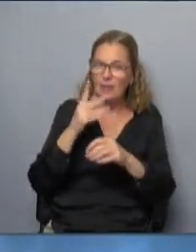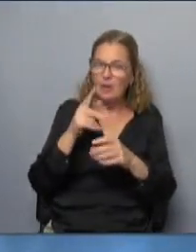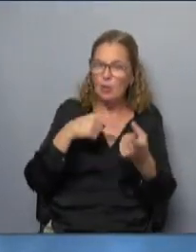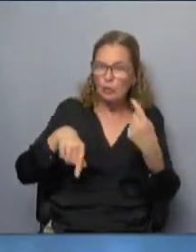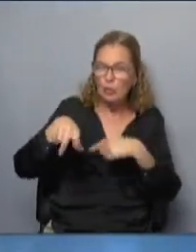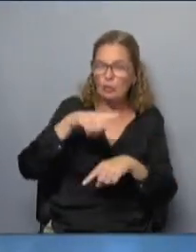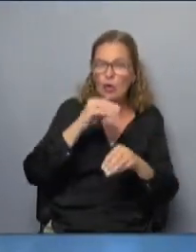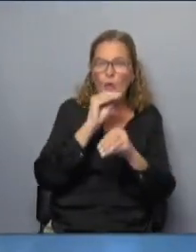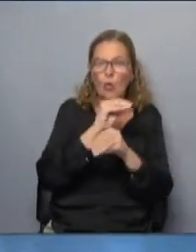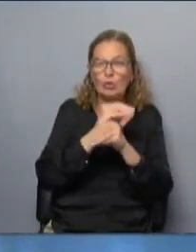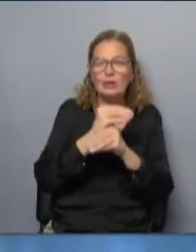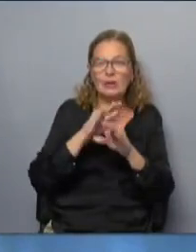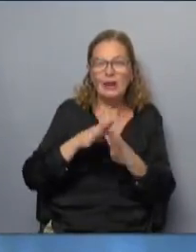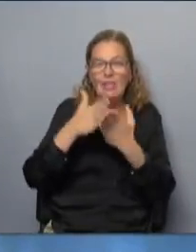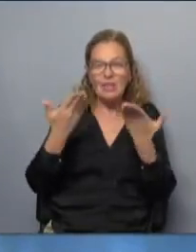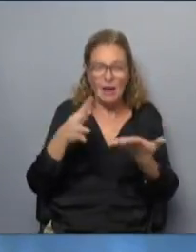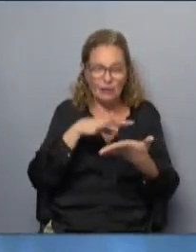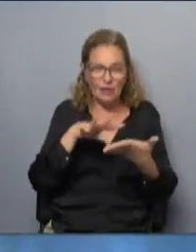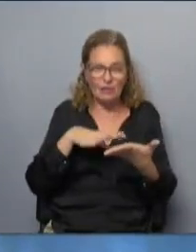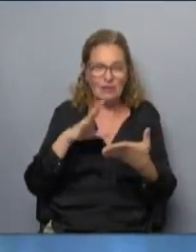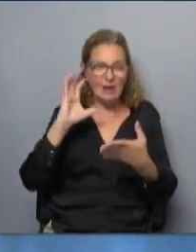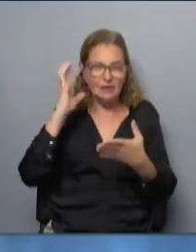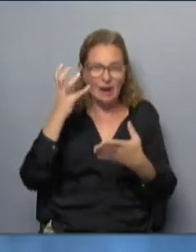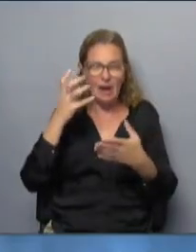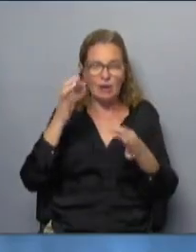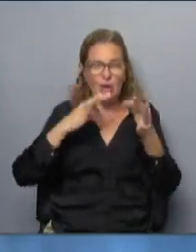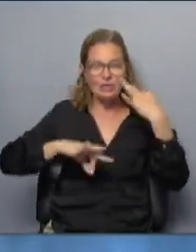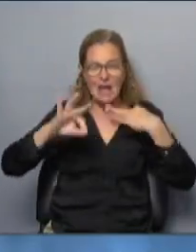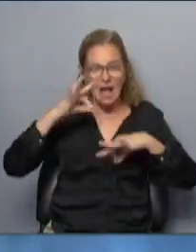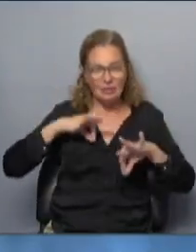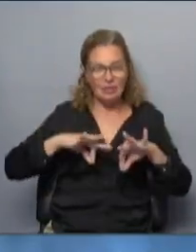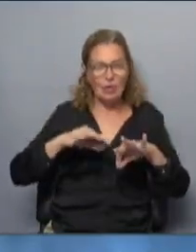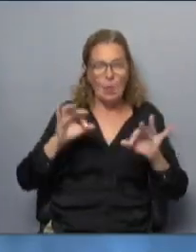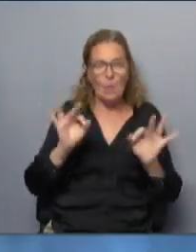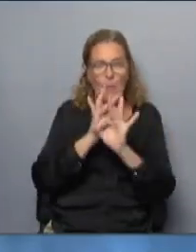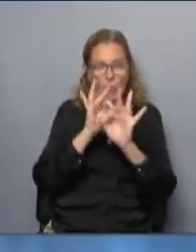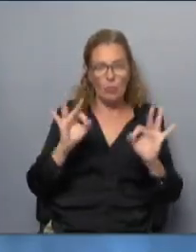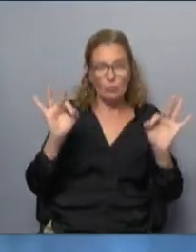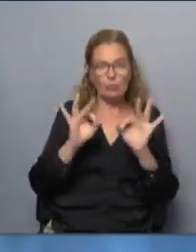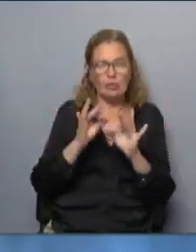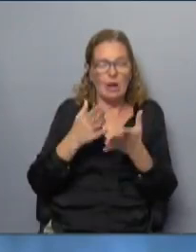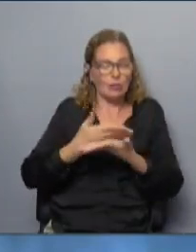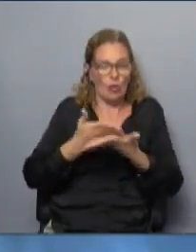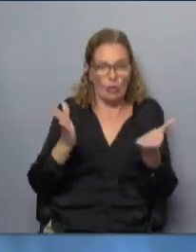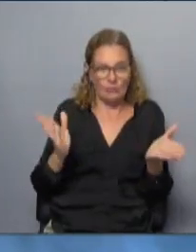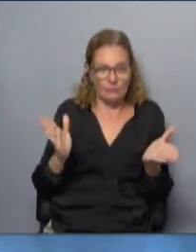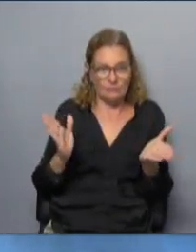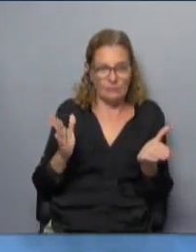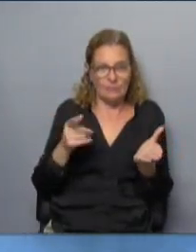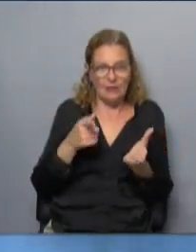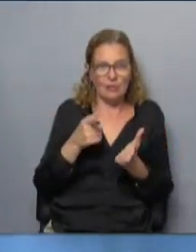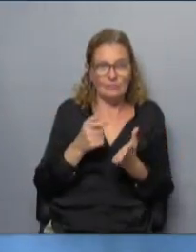cultura diario revista de radio o teatro música toda la que ve acá es